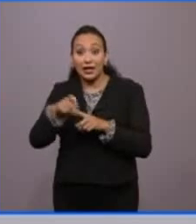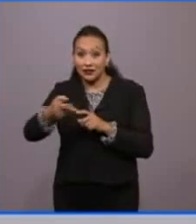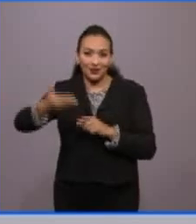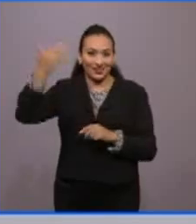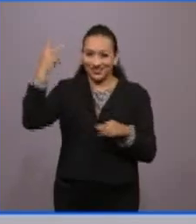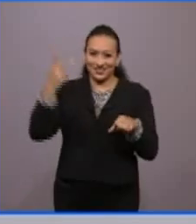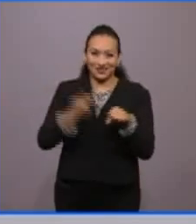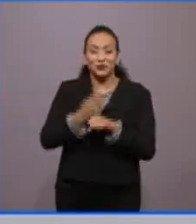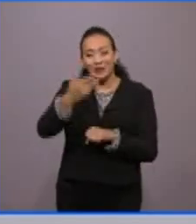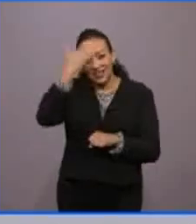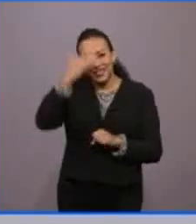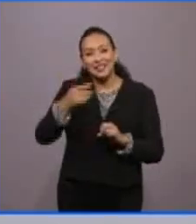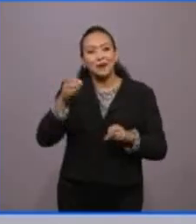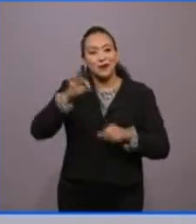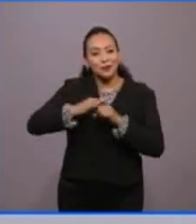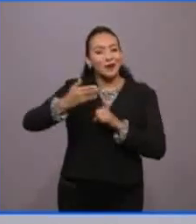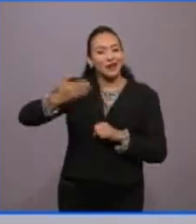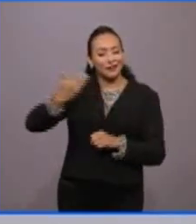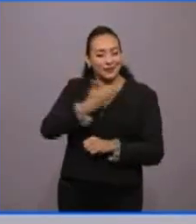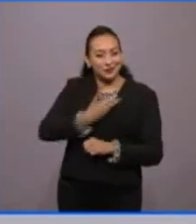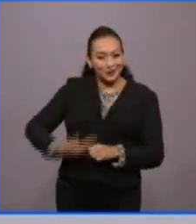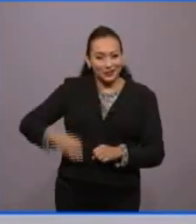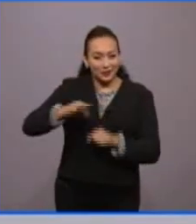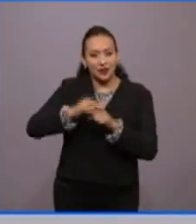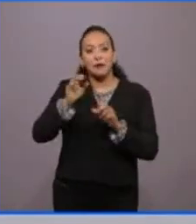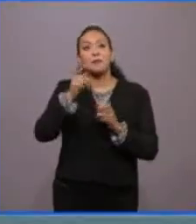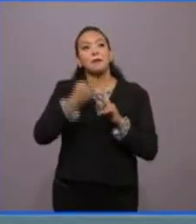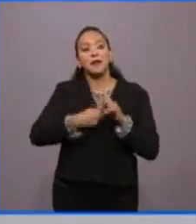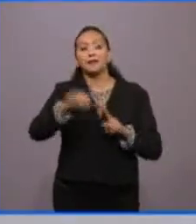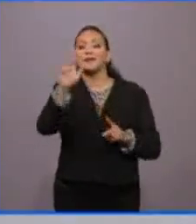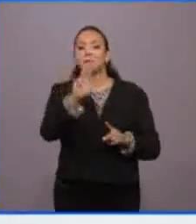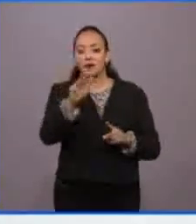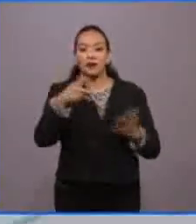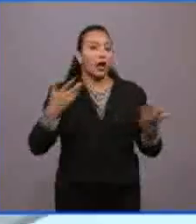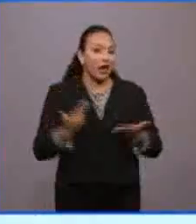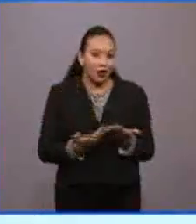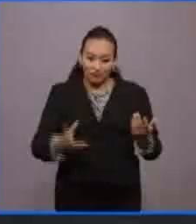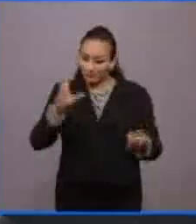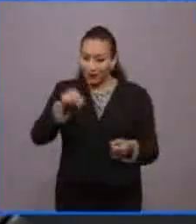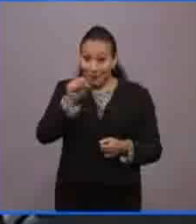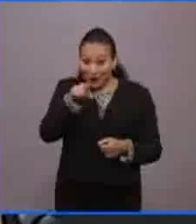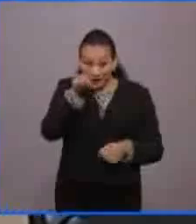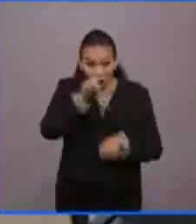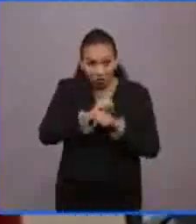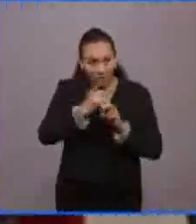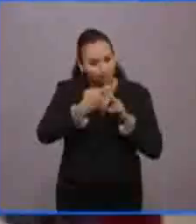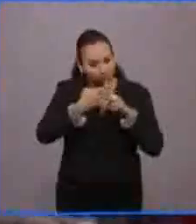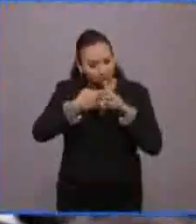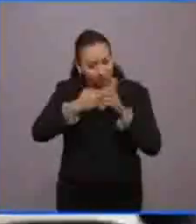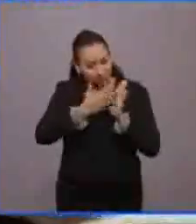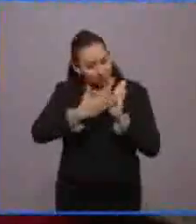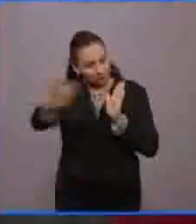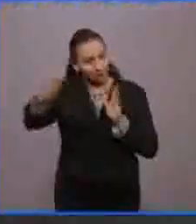se inician los días miércoles en los procesos ordinarios. Los cómputos distritales podrán